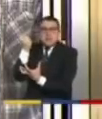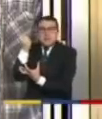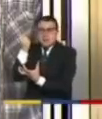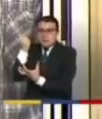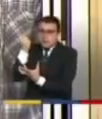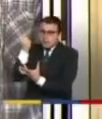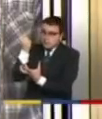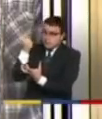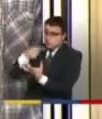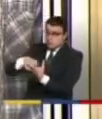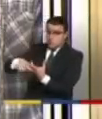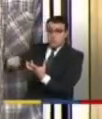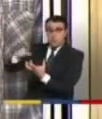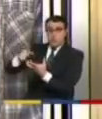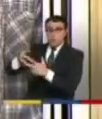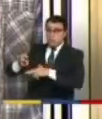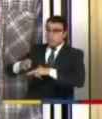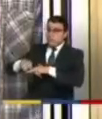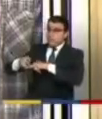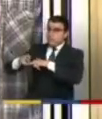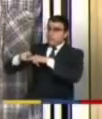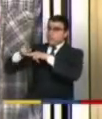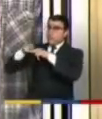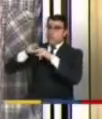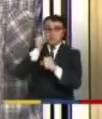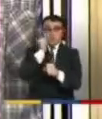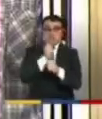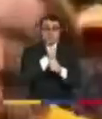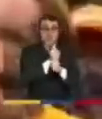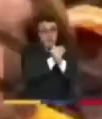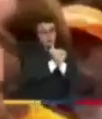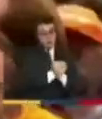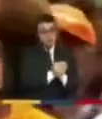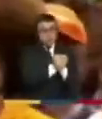no crece sobre la base del trabajo esclavo